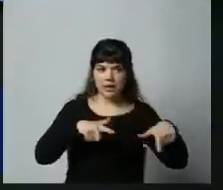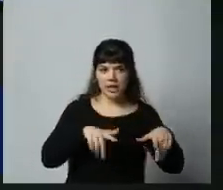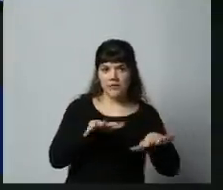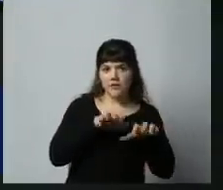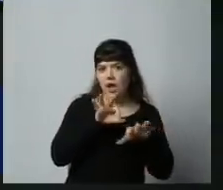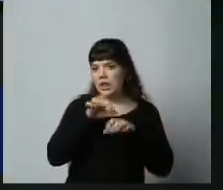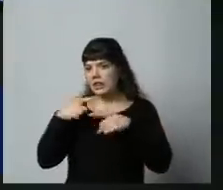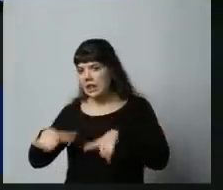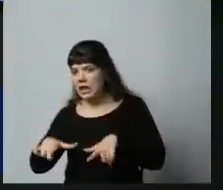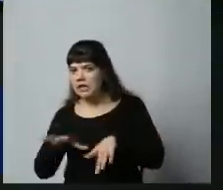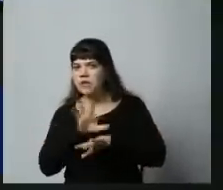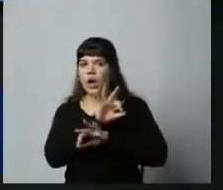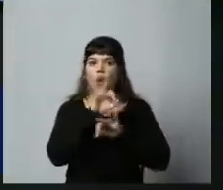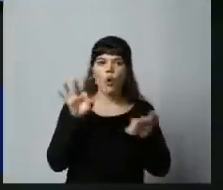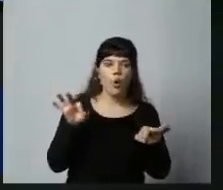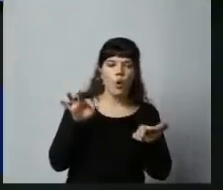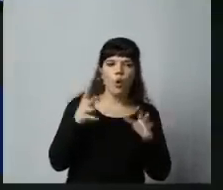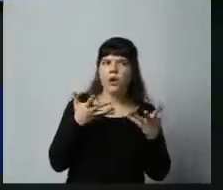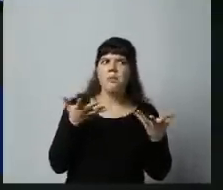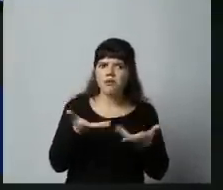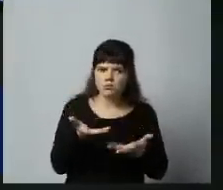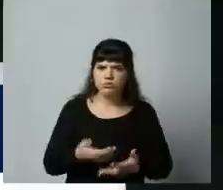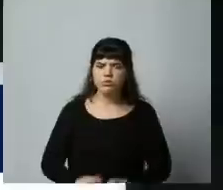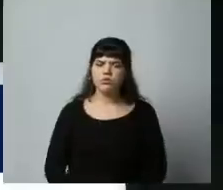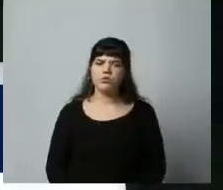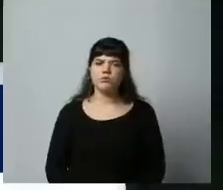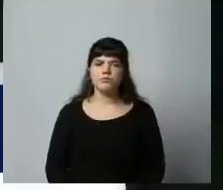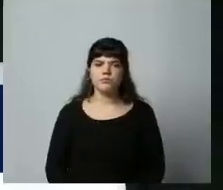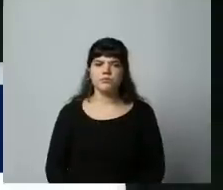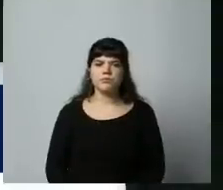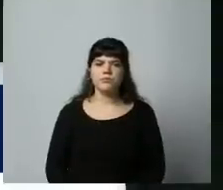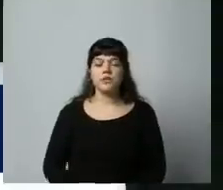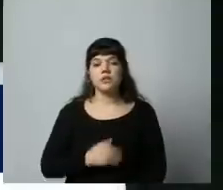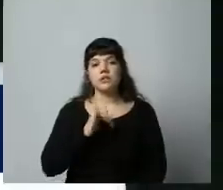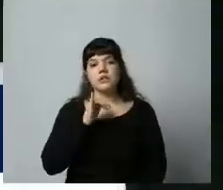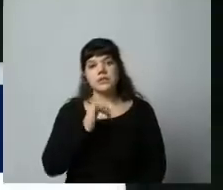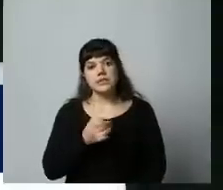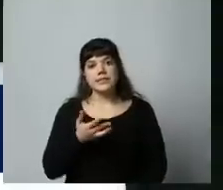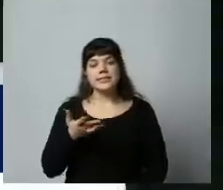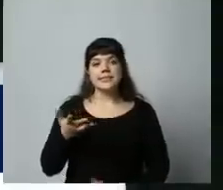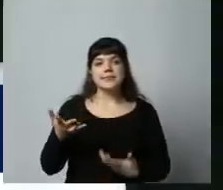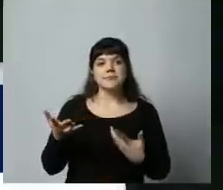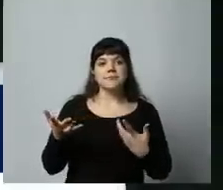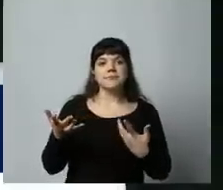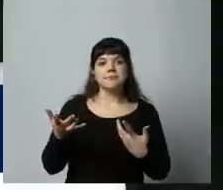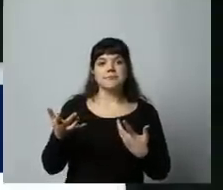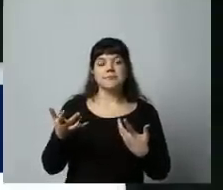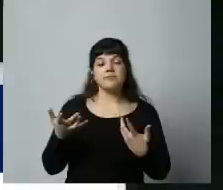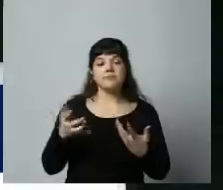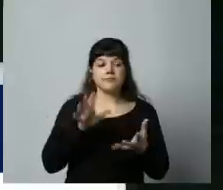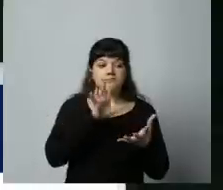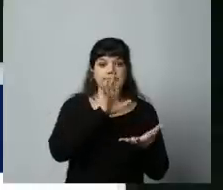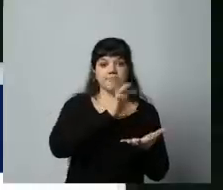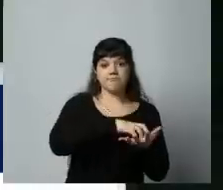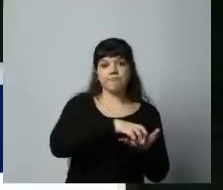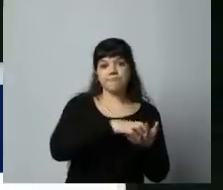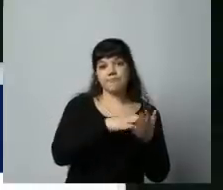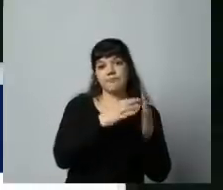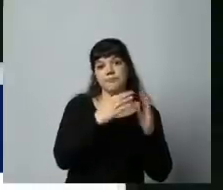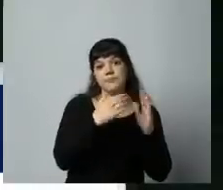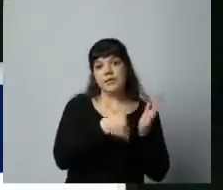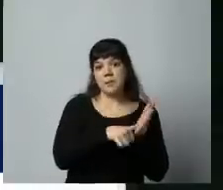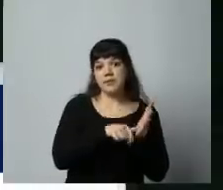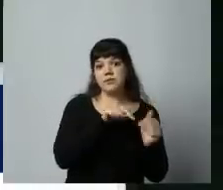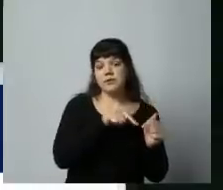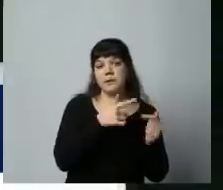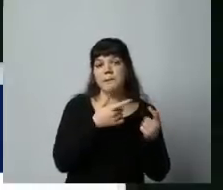intendencia qué está sucediendo en eso Si a ver el asentamiento fortaleza que tiene que